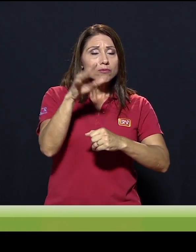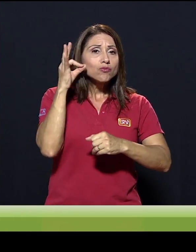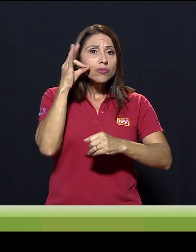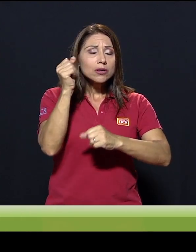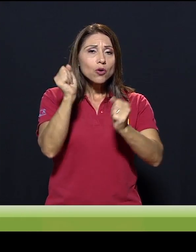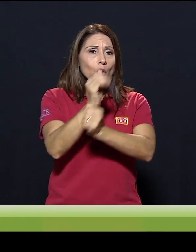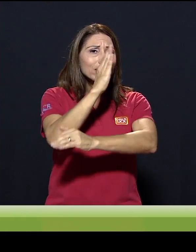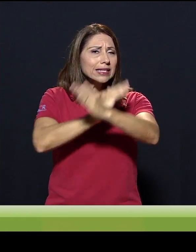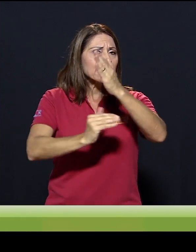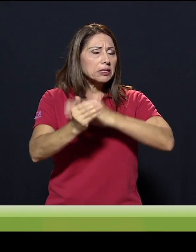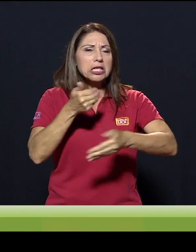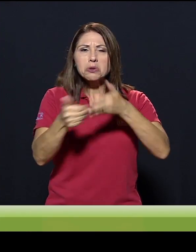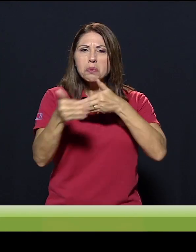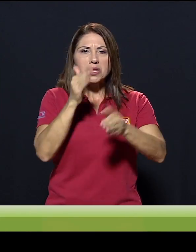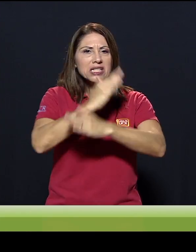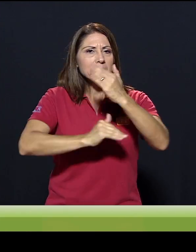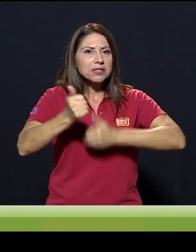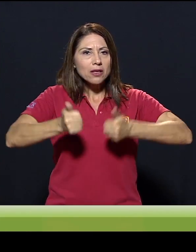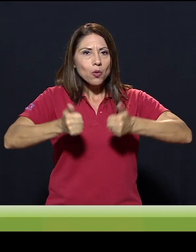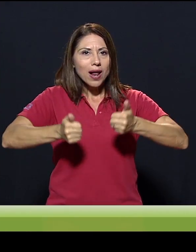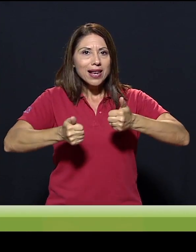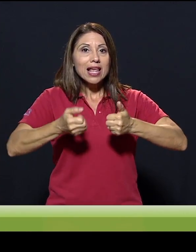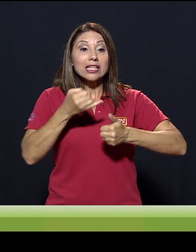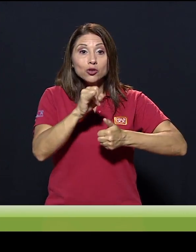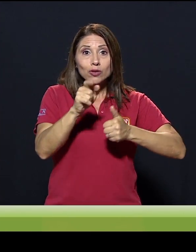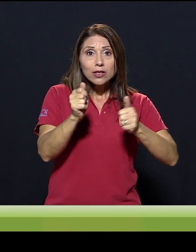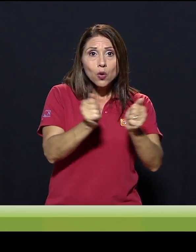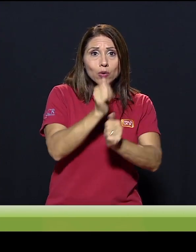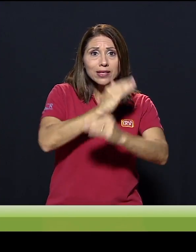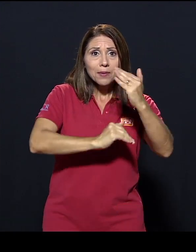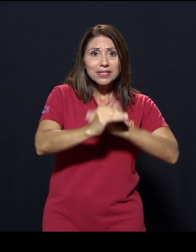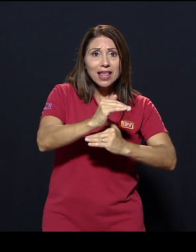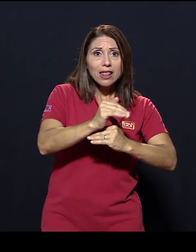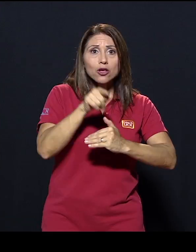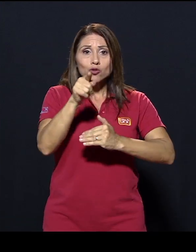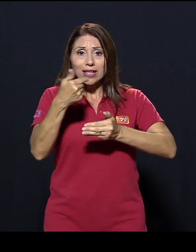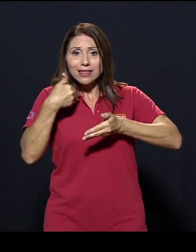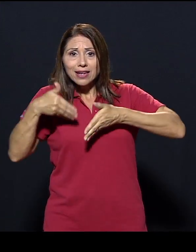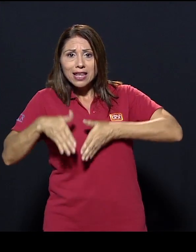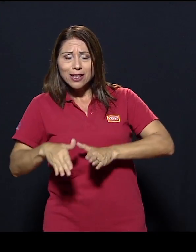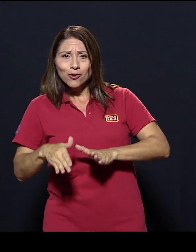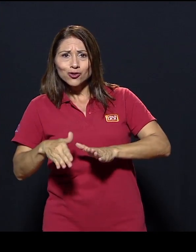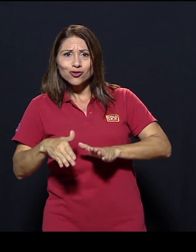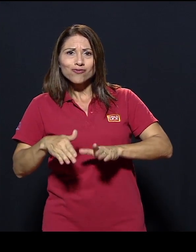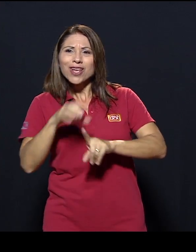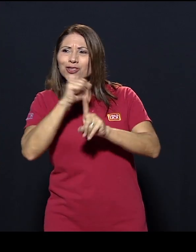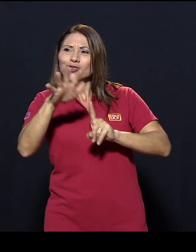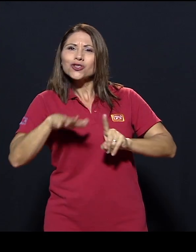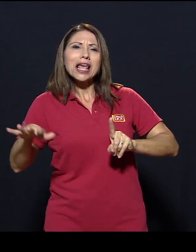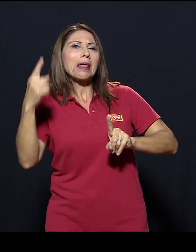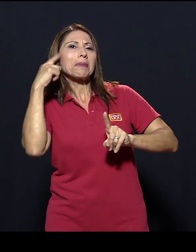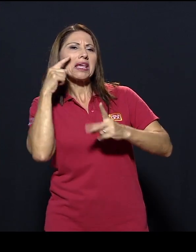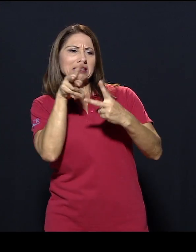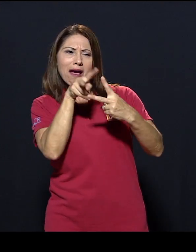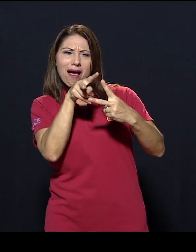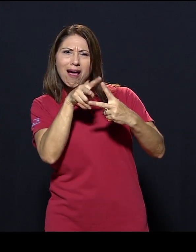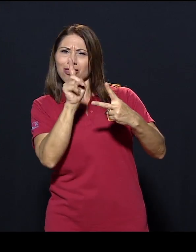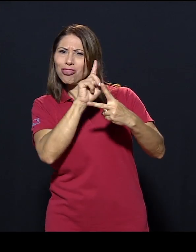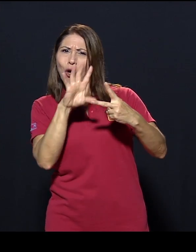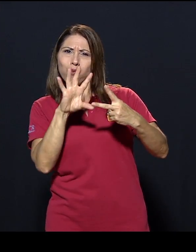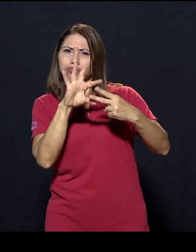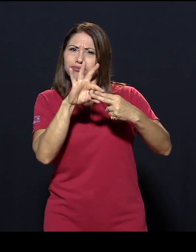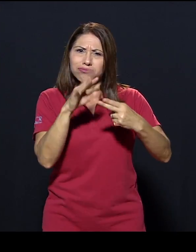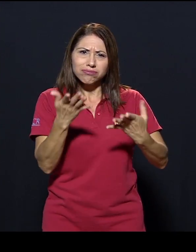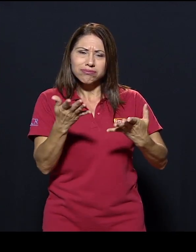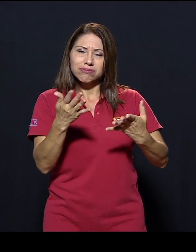discapacidad, independientemente de la discapacidad que sea, y eres madre, como que según la sociedad eso no se conjuga. Entonces sí me